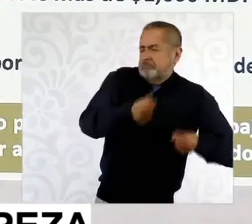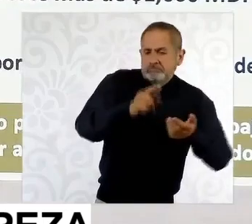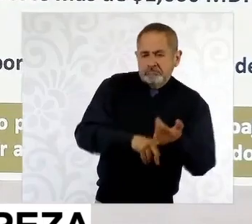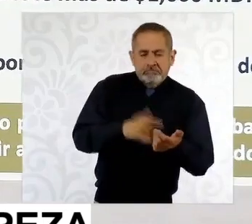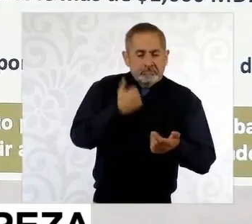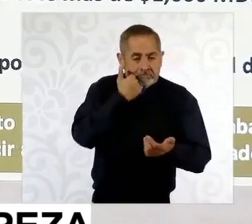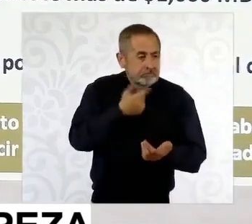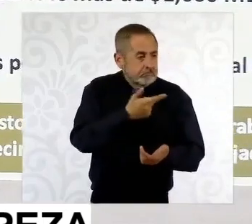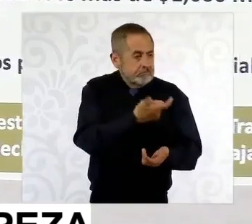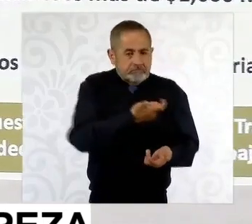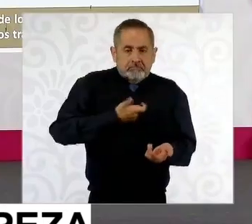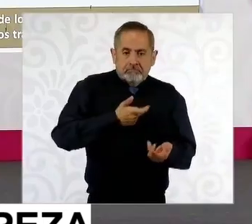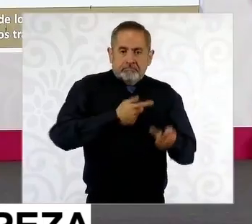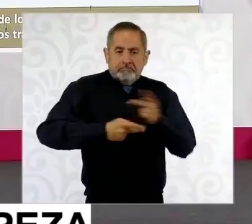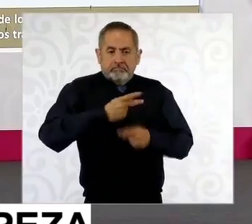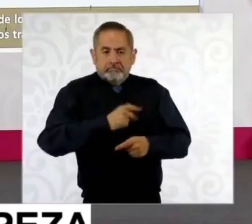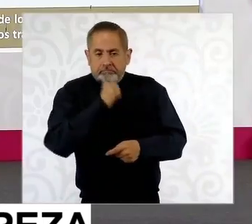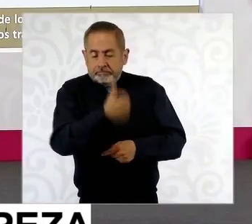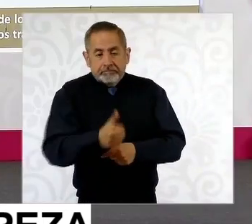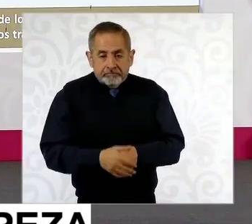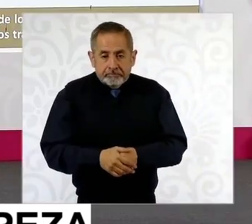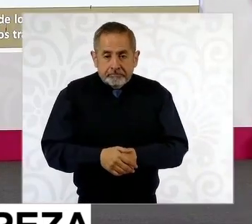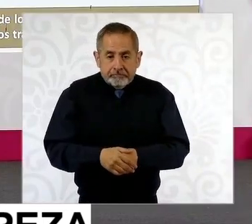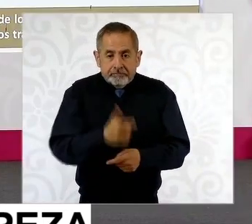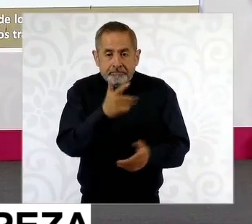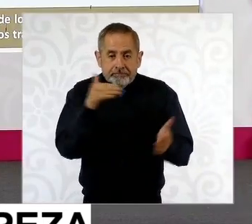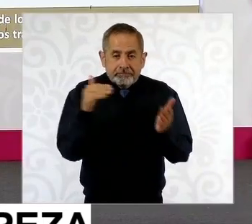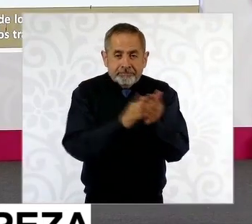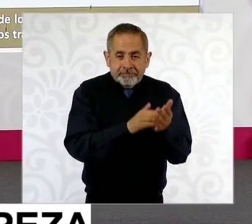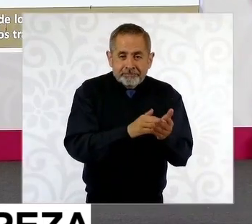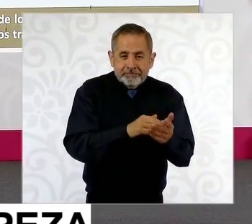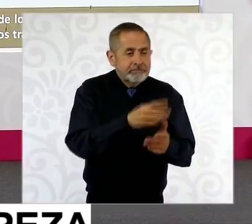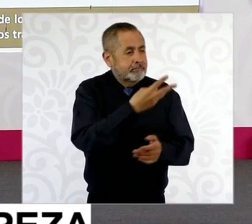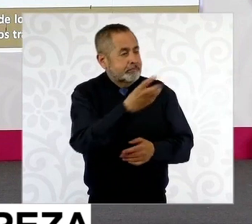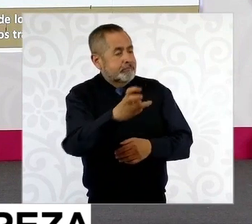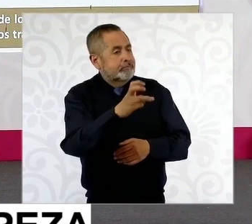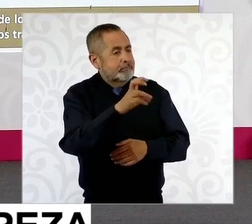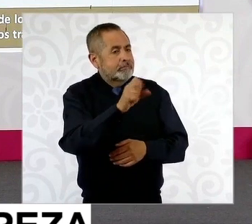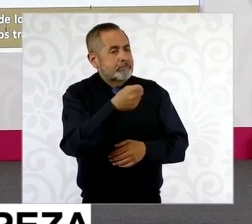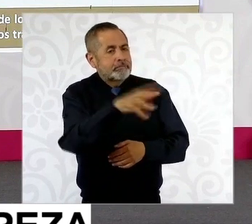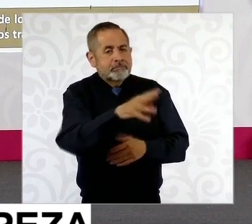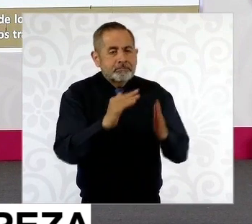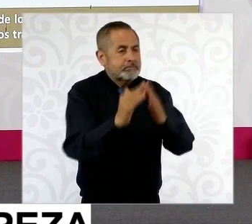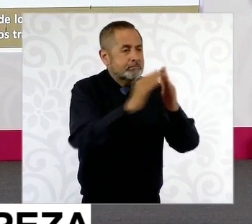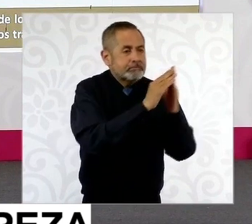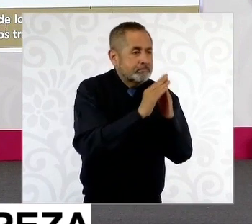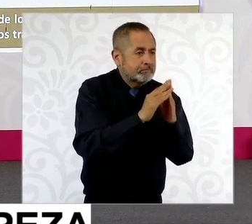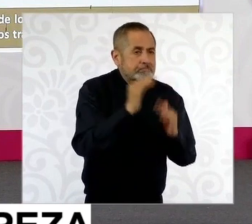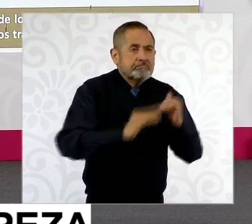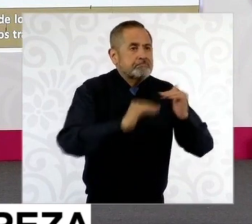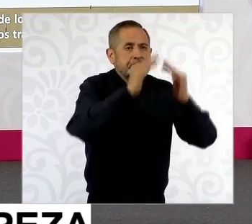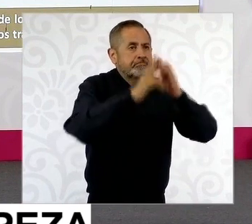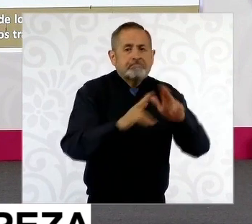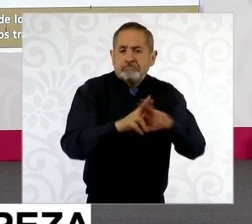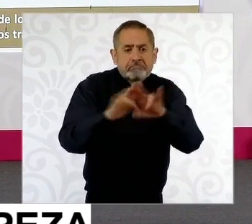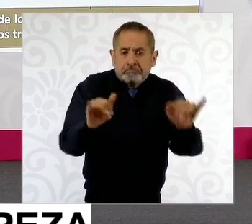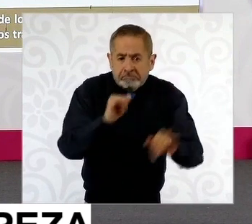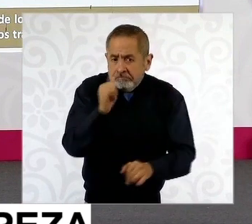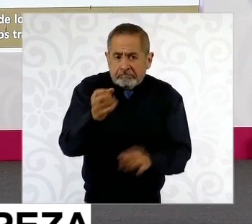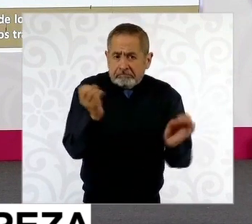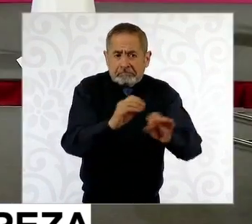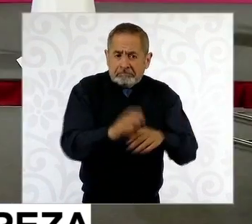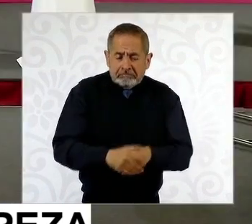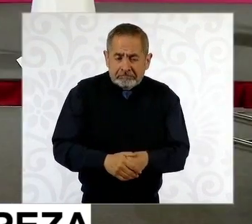7,369 viviendas no se construyeron. Es decir, el 75%